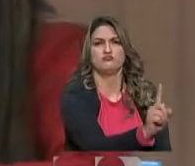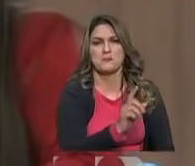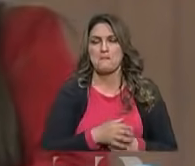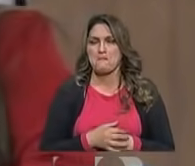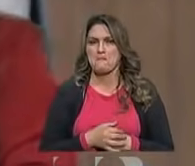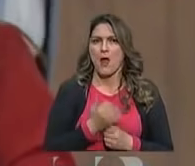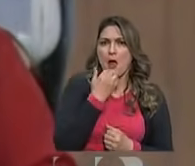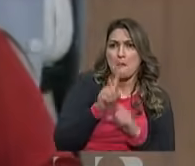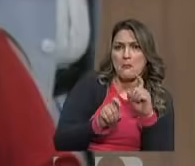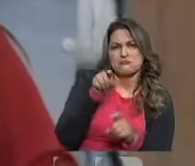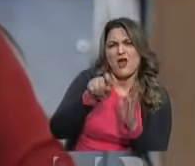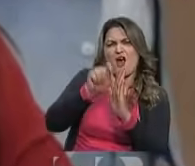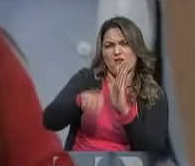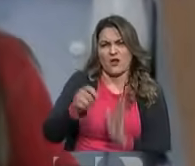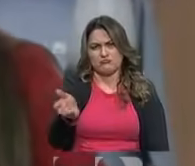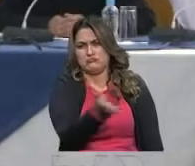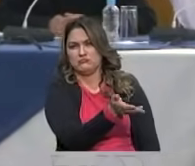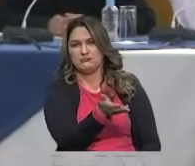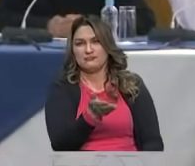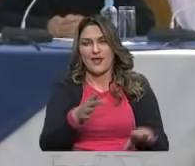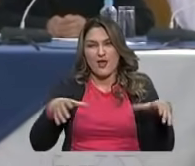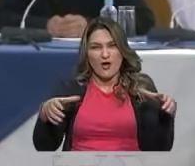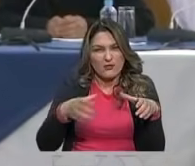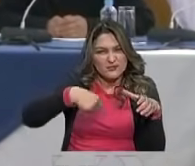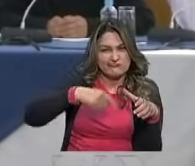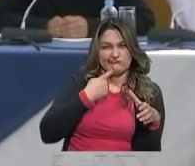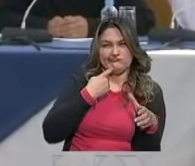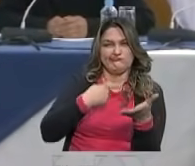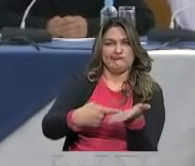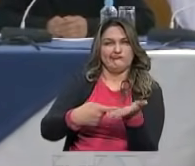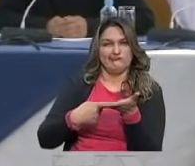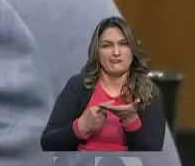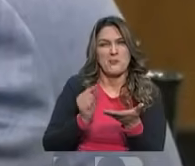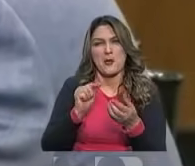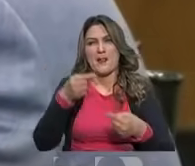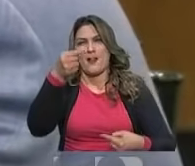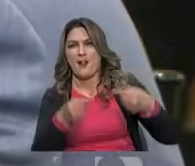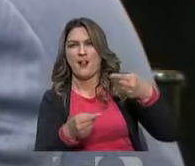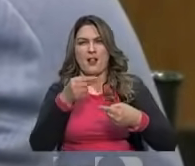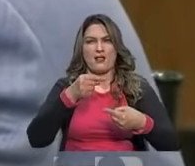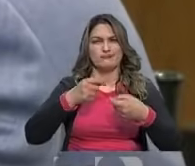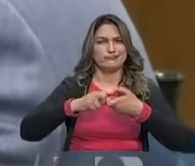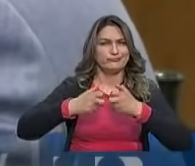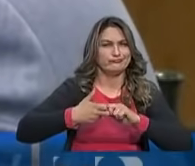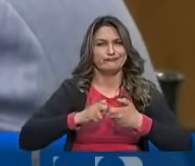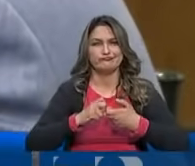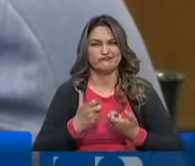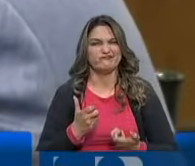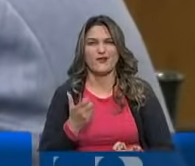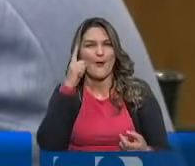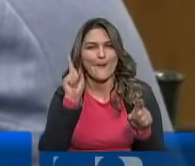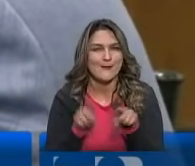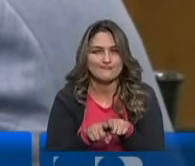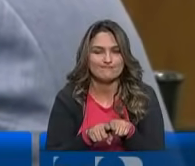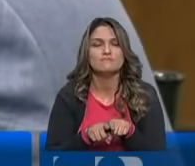Esto generó un debate interno en la comisión que incluso tuvo algunos cruces de palabras. Es importante la